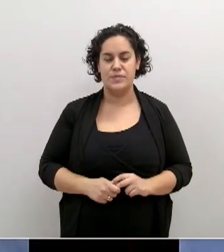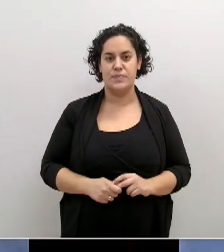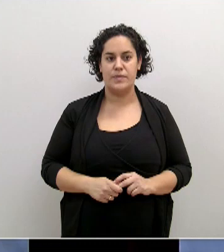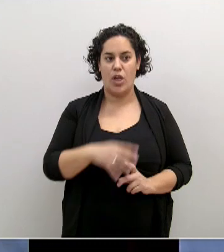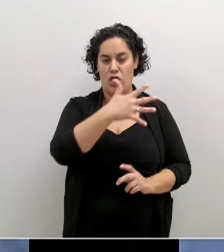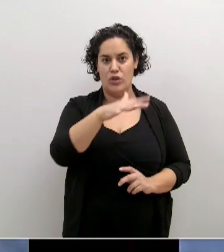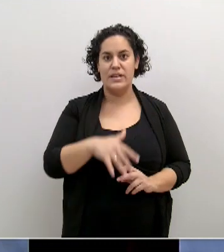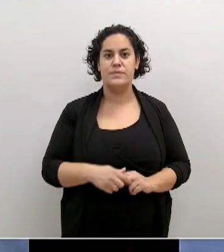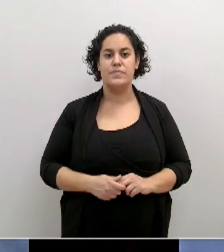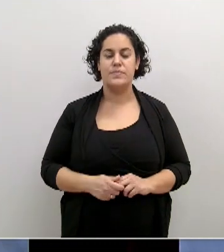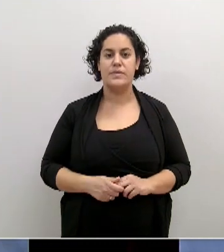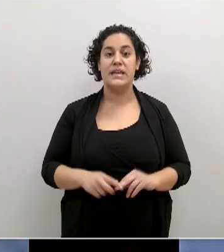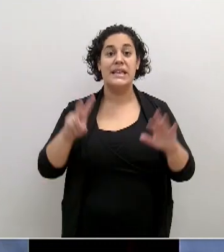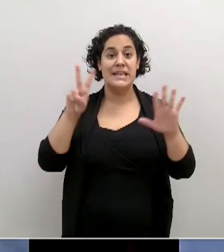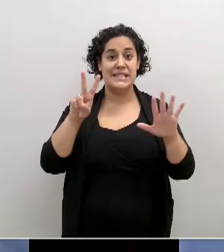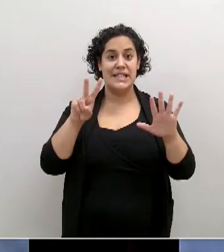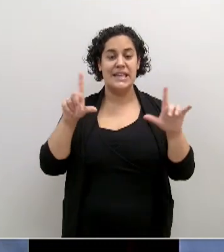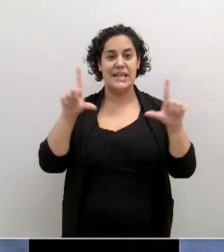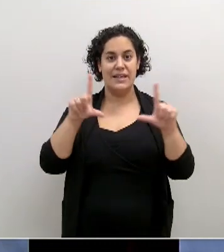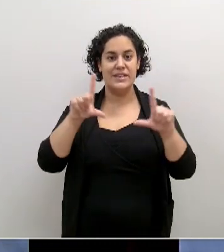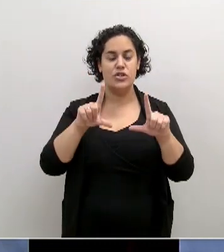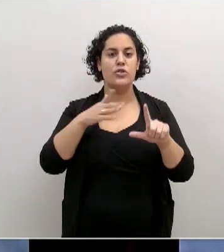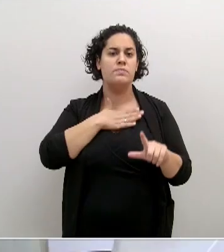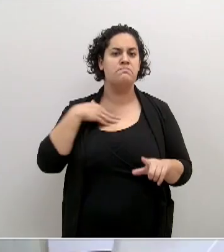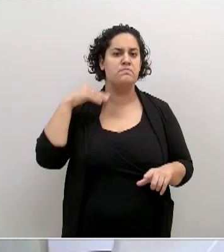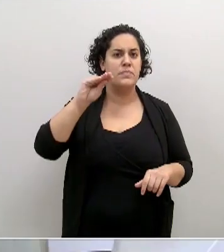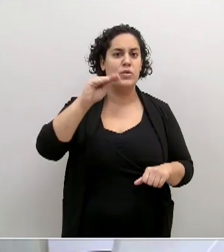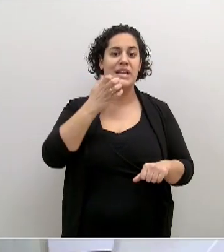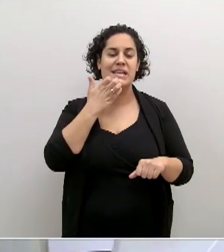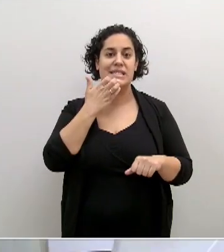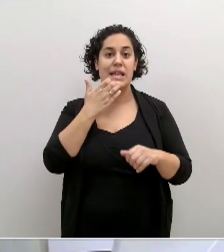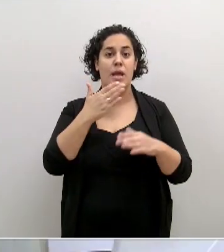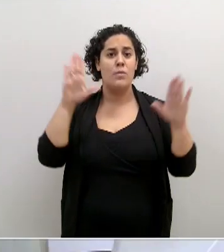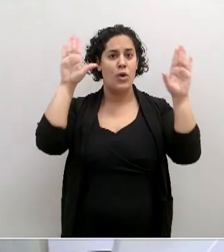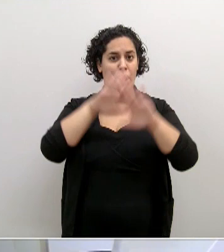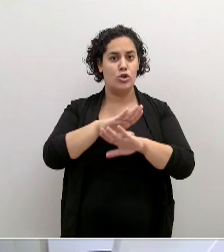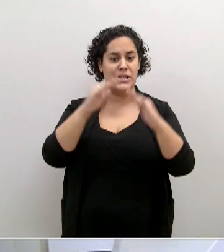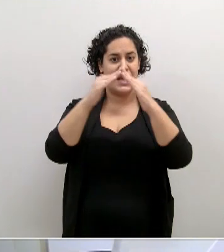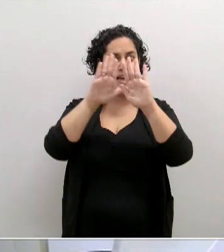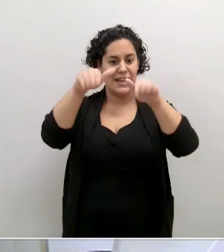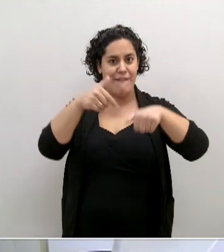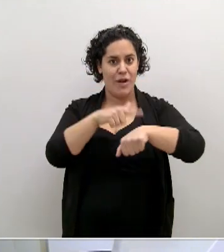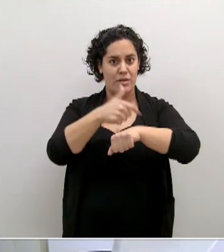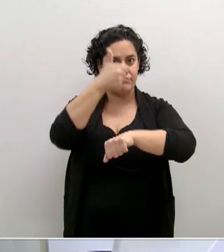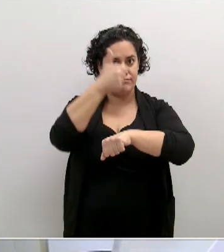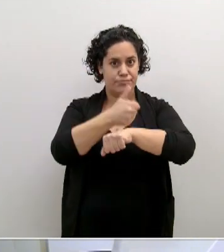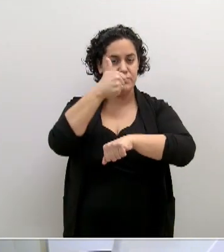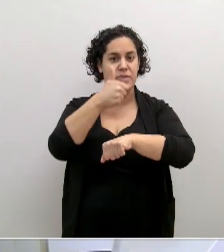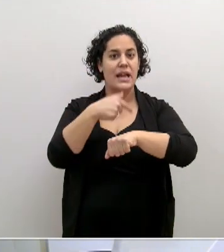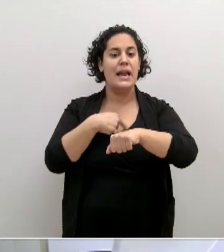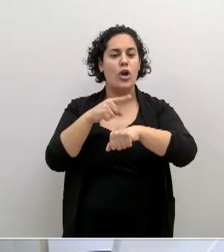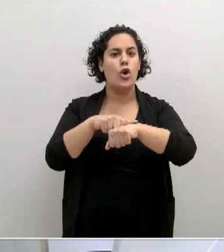si se valora adelantar la hora del toque de queda. Pues en principio, con las medidas que se van a